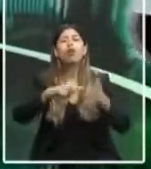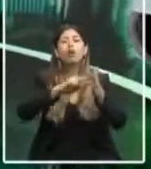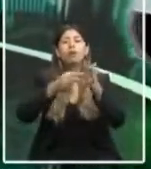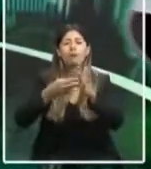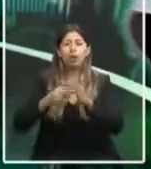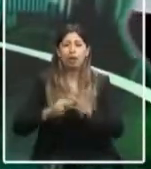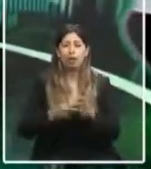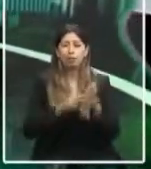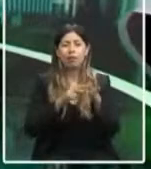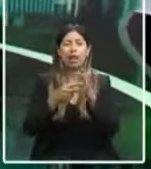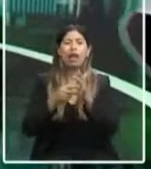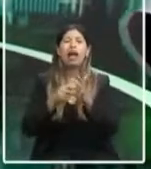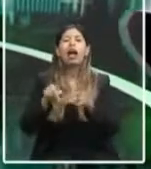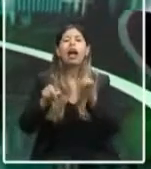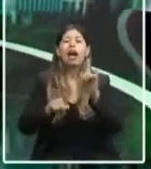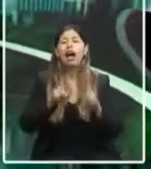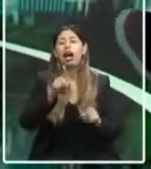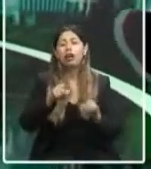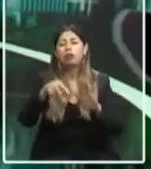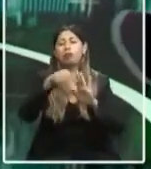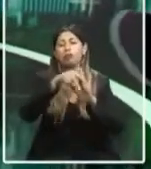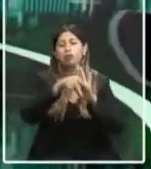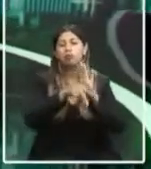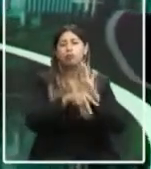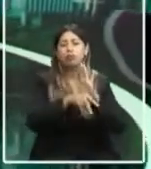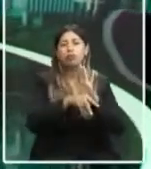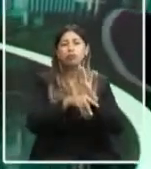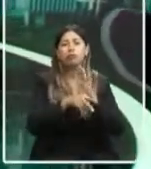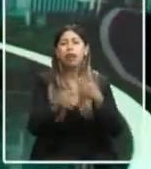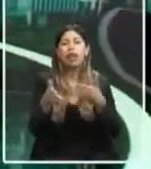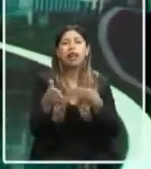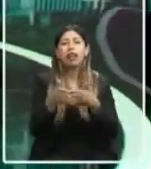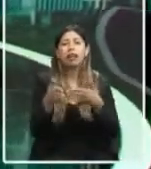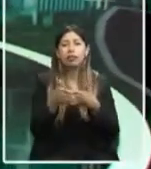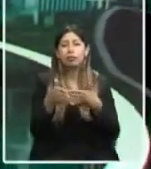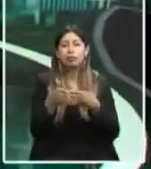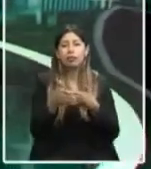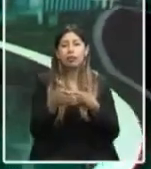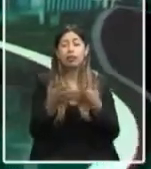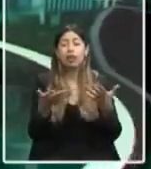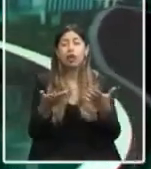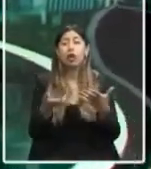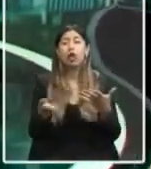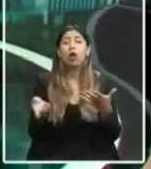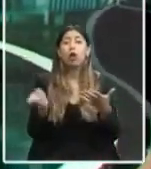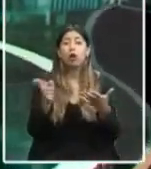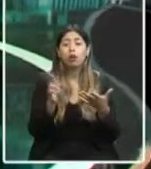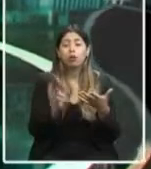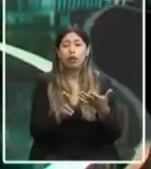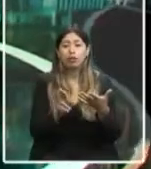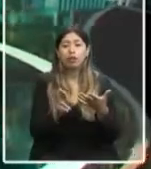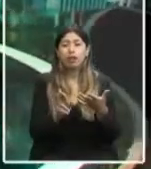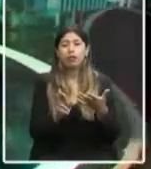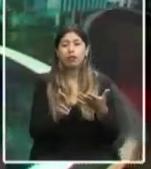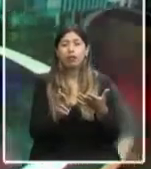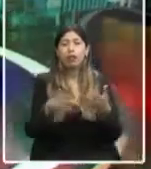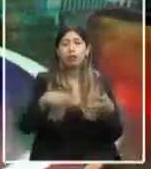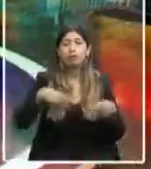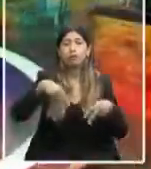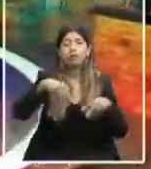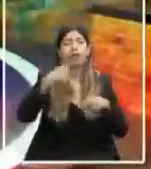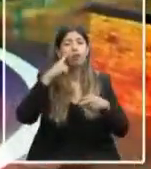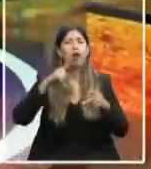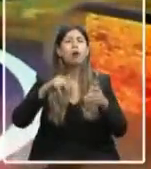ciertas medidas, por supuesto, limitantes a volver a andar. Pero, por ejemplo, problemas como la desigualdad siguen